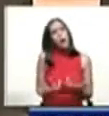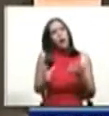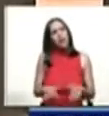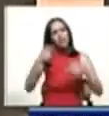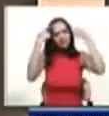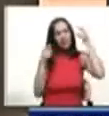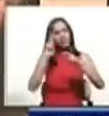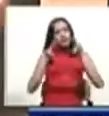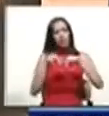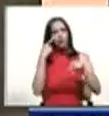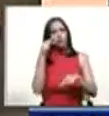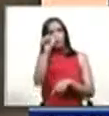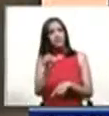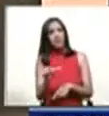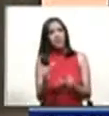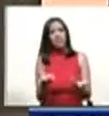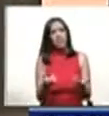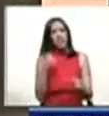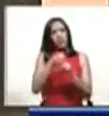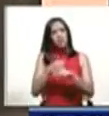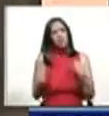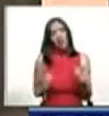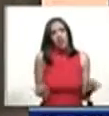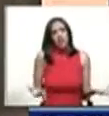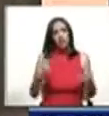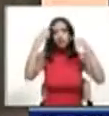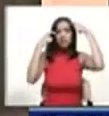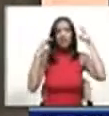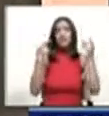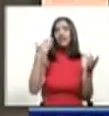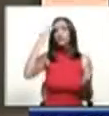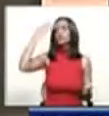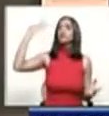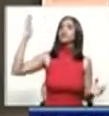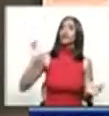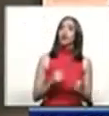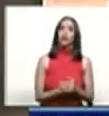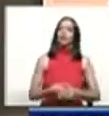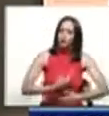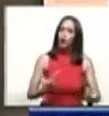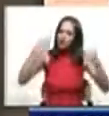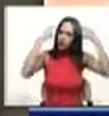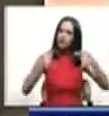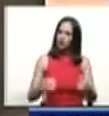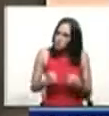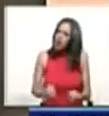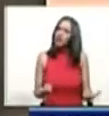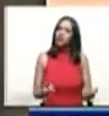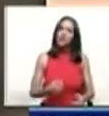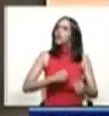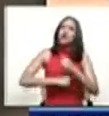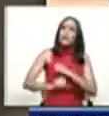construyó. Ya no vale la pena seguir luchando por las ideas. Chávez era un romántico. No, Chávez era un vergatario. Y Chávez no parió pendejo,